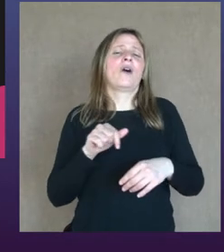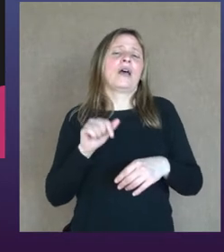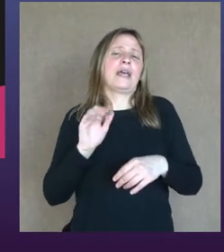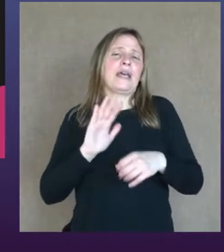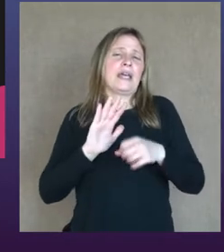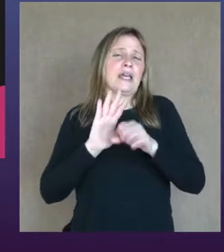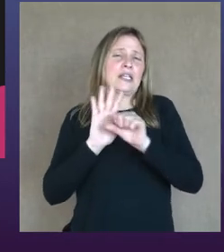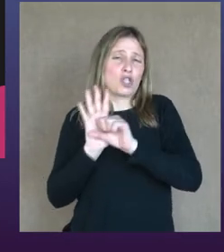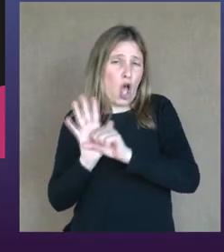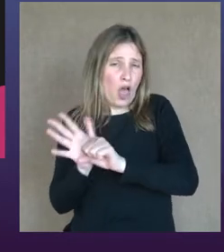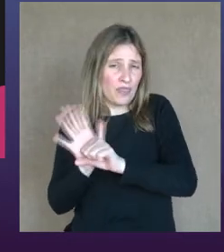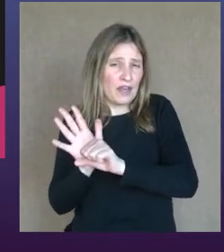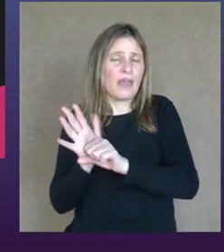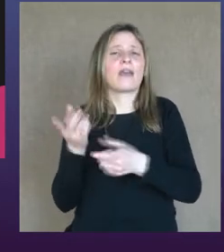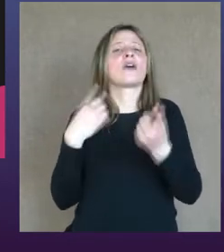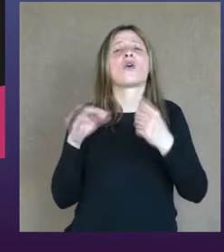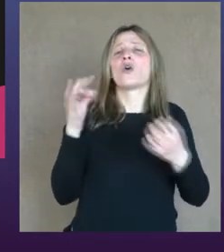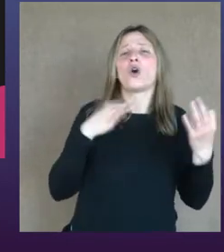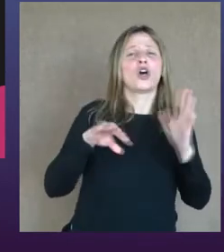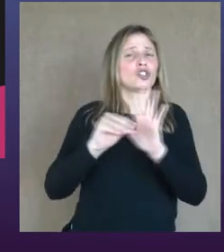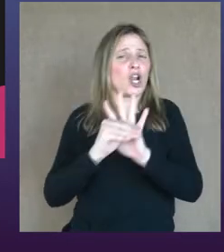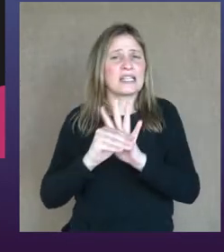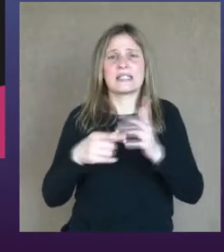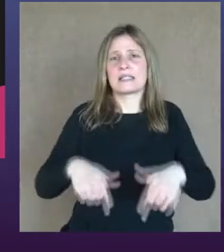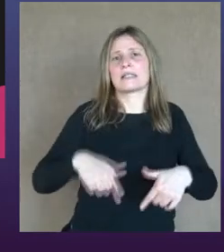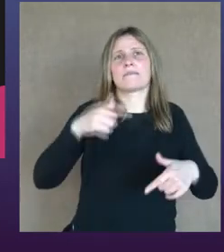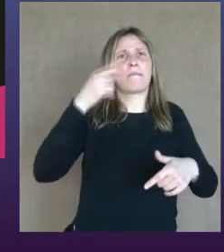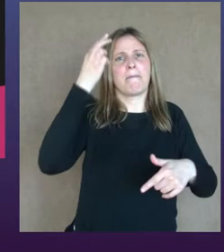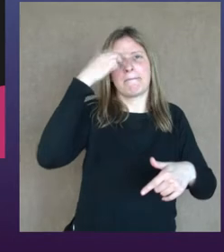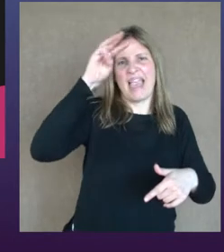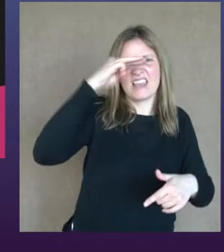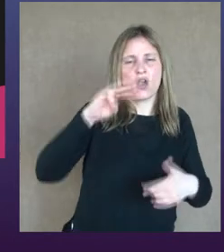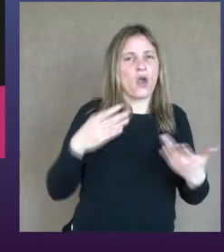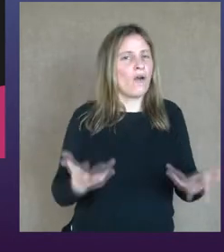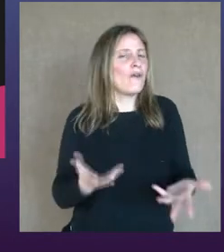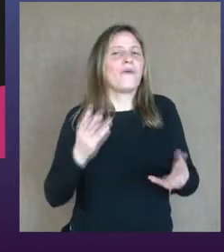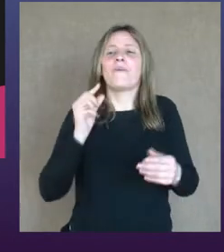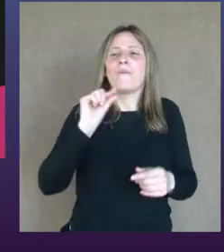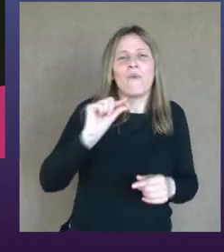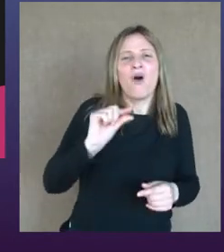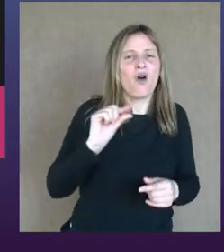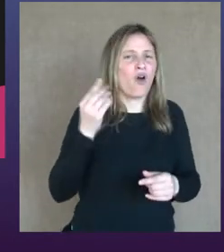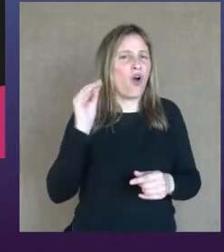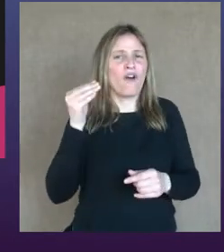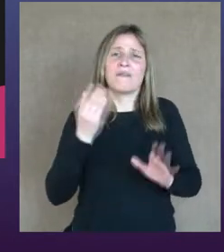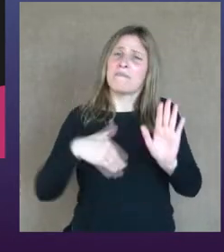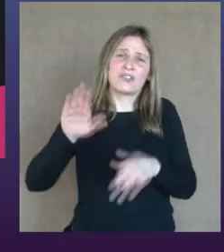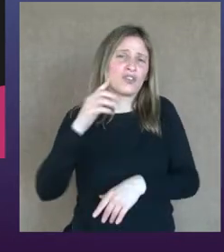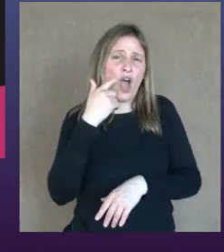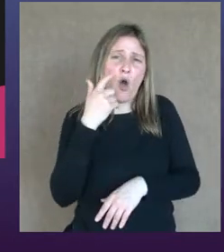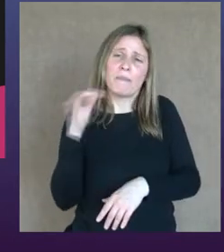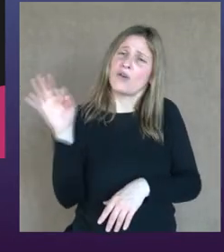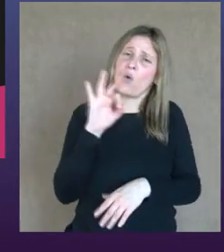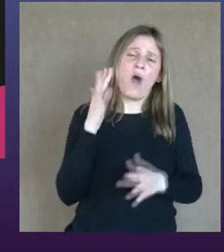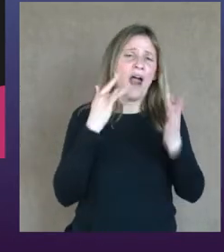Solís, en Latinoamérica, o los que están en México, digamos, son pocos los jóvenes, la mayoría siempre son nombres o son artistas